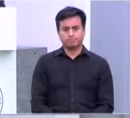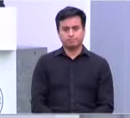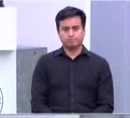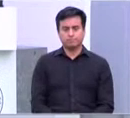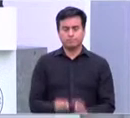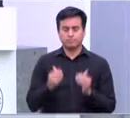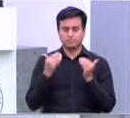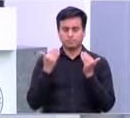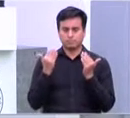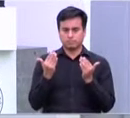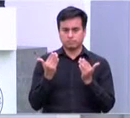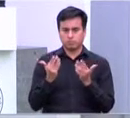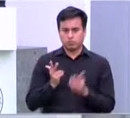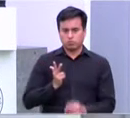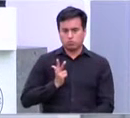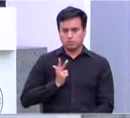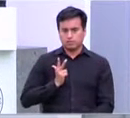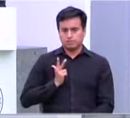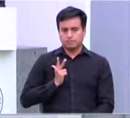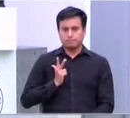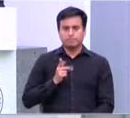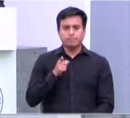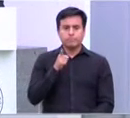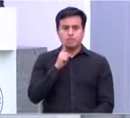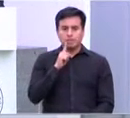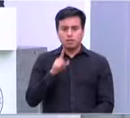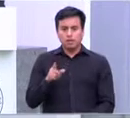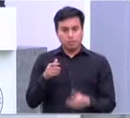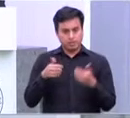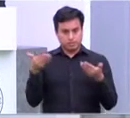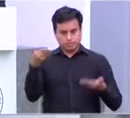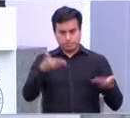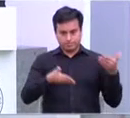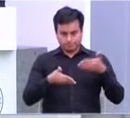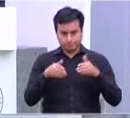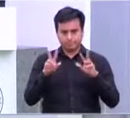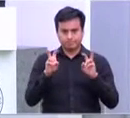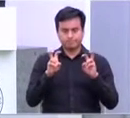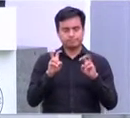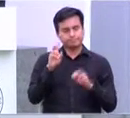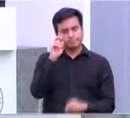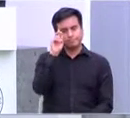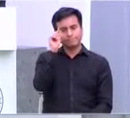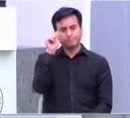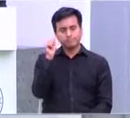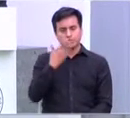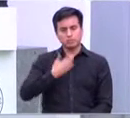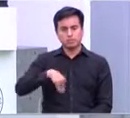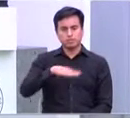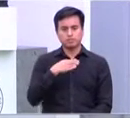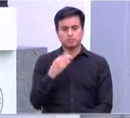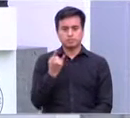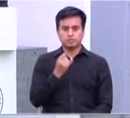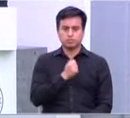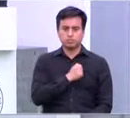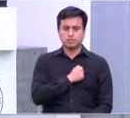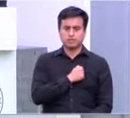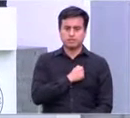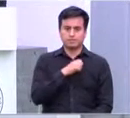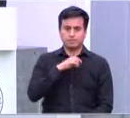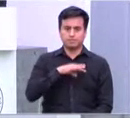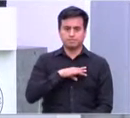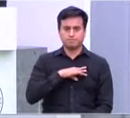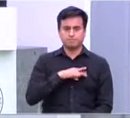saludo con cordialidad a quienes participan de esta iniciativa de nuestra pontificia universidad católica